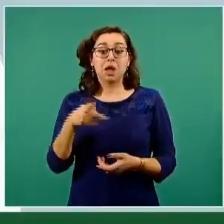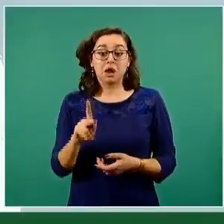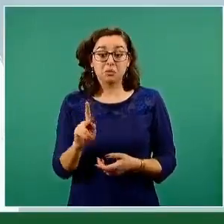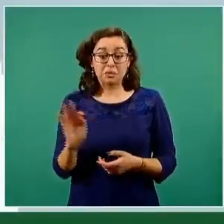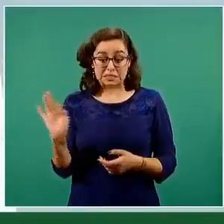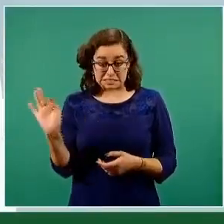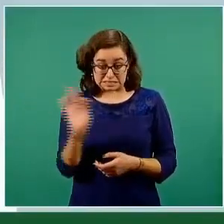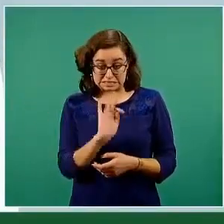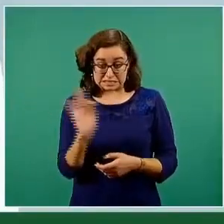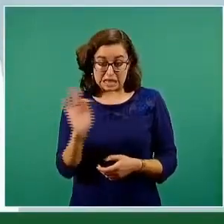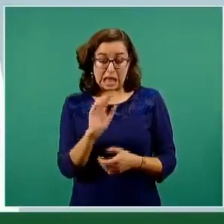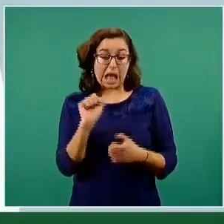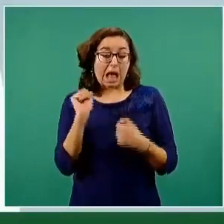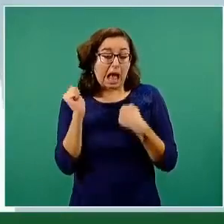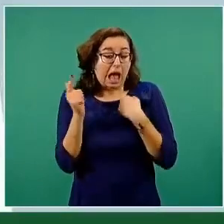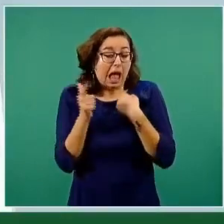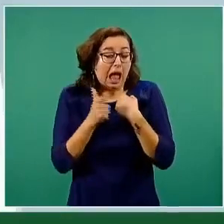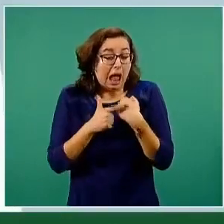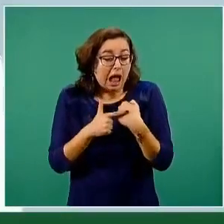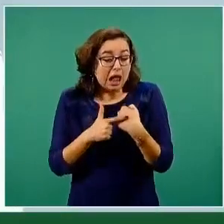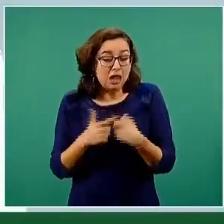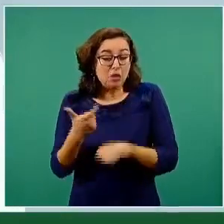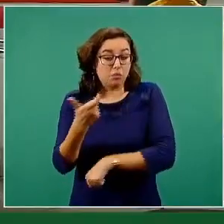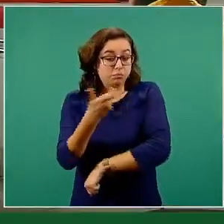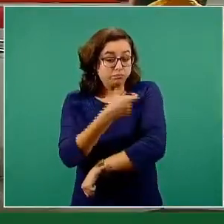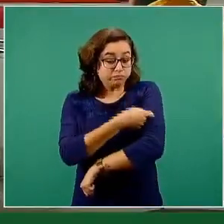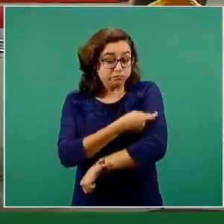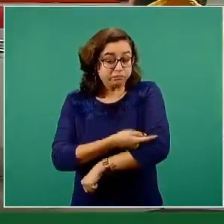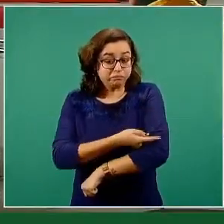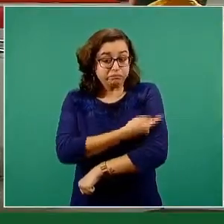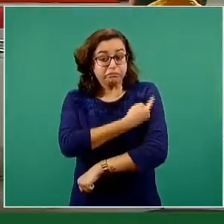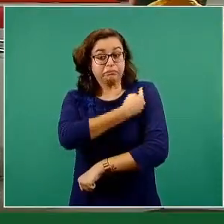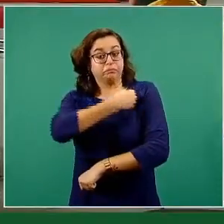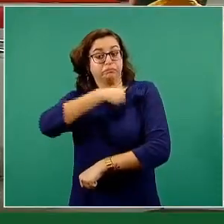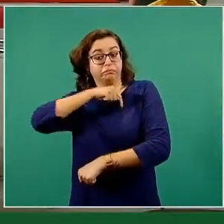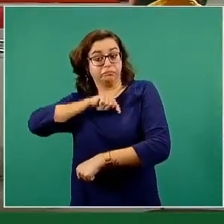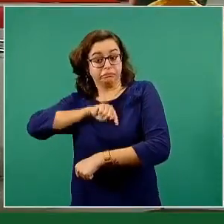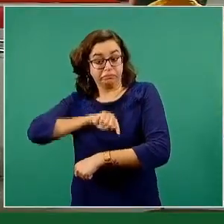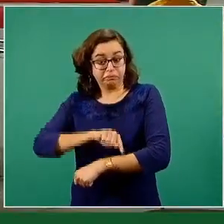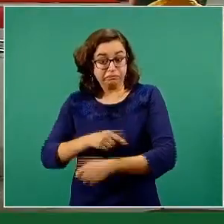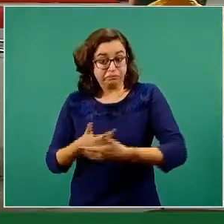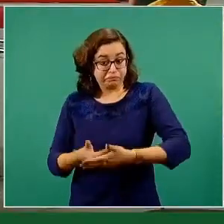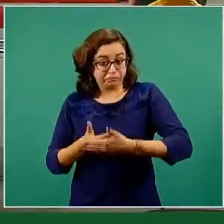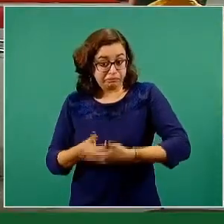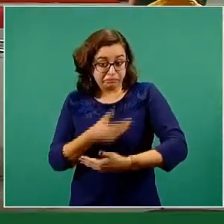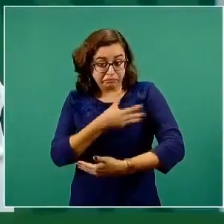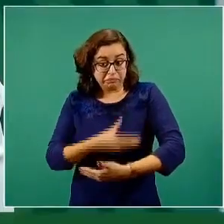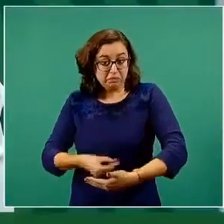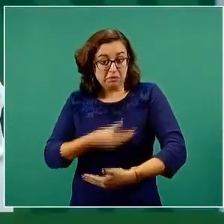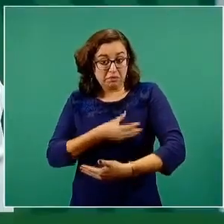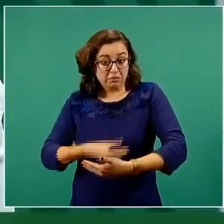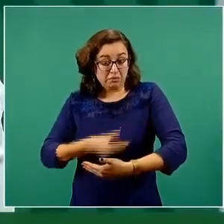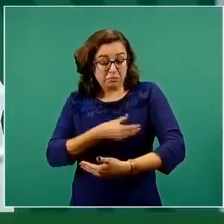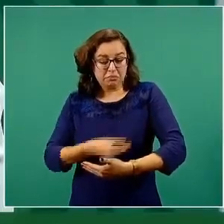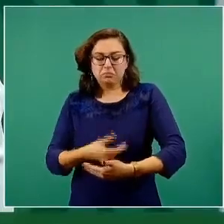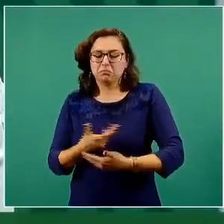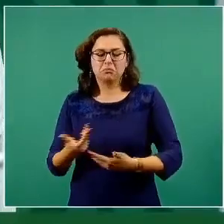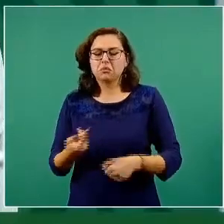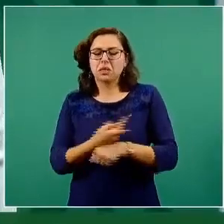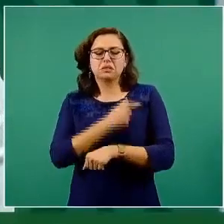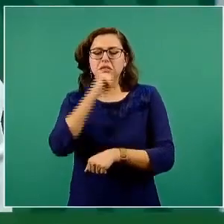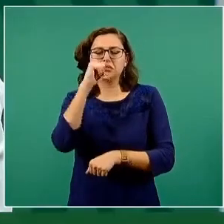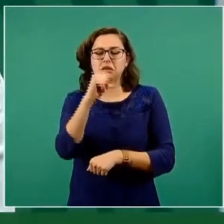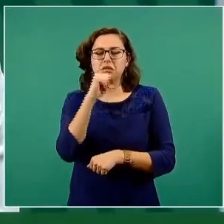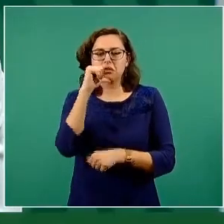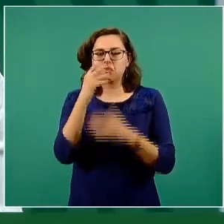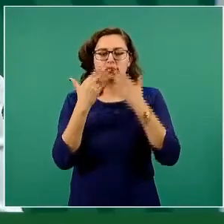que potencialmente tendrían alguna revisión para saber si eso estuviera indicado o no en la lactancia. Lo que